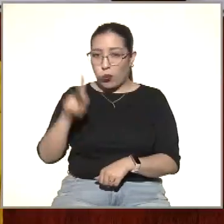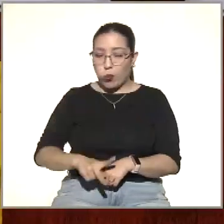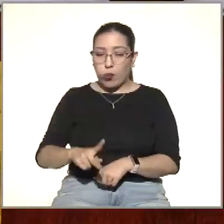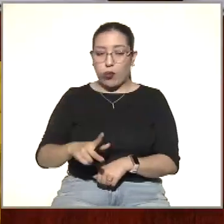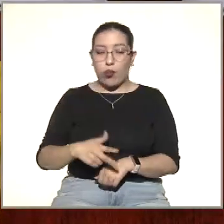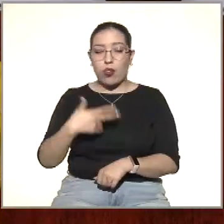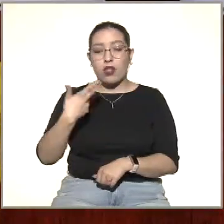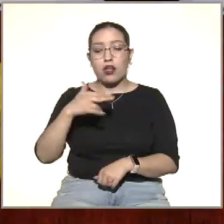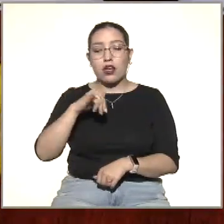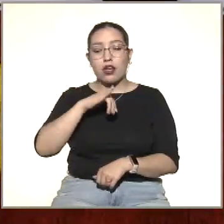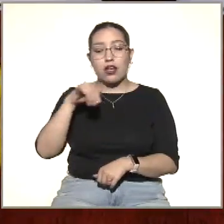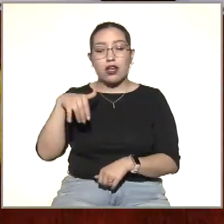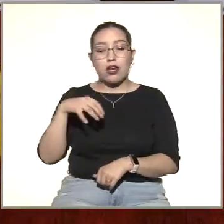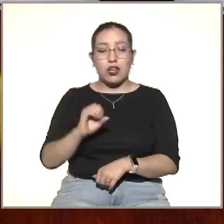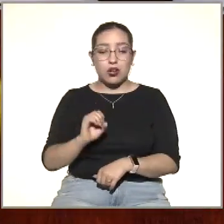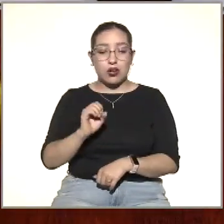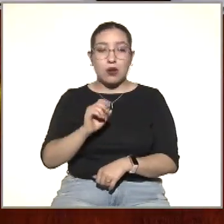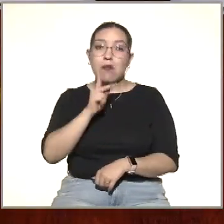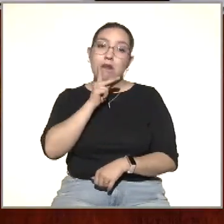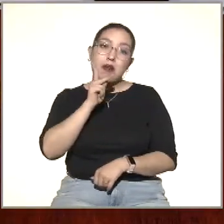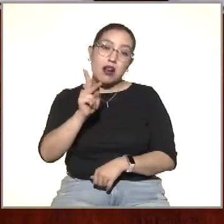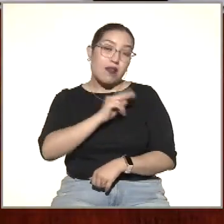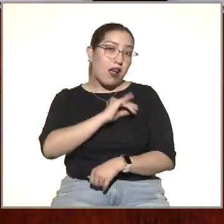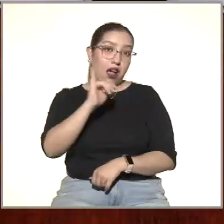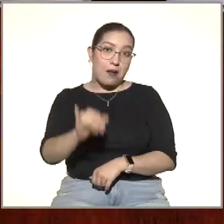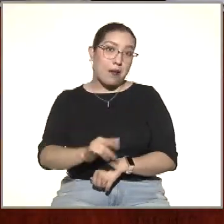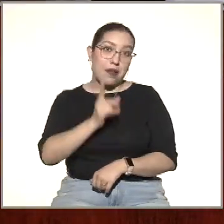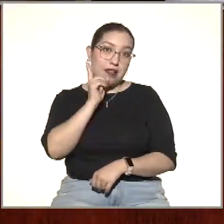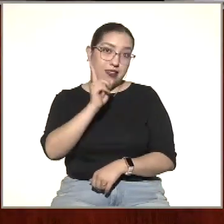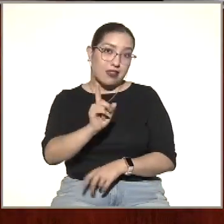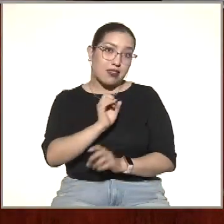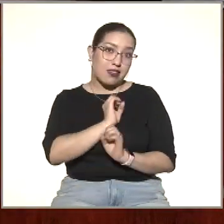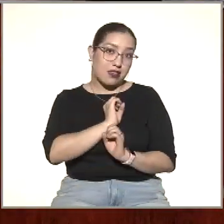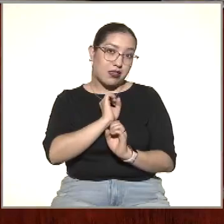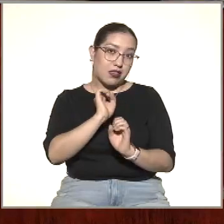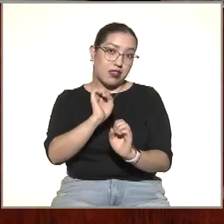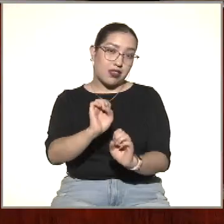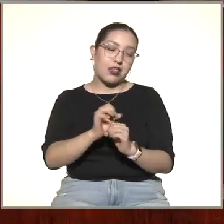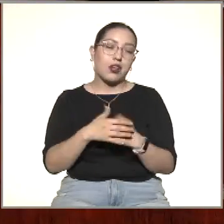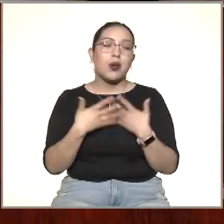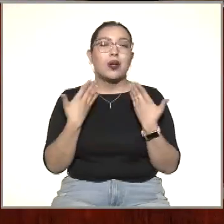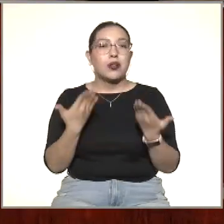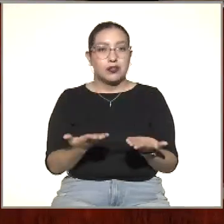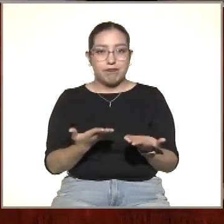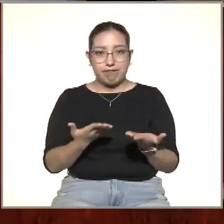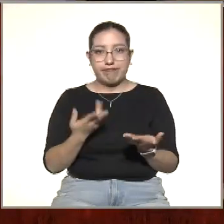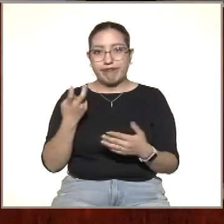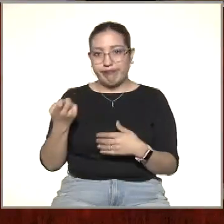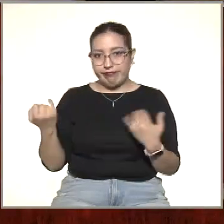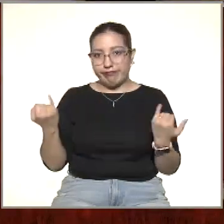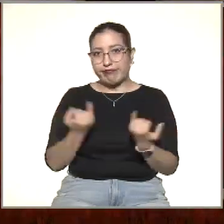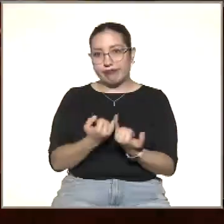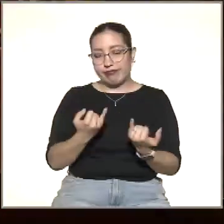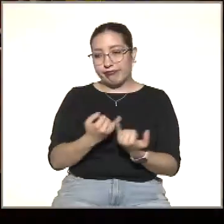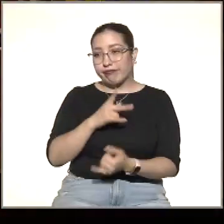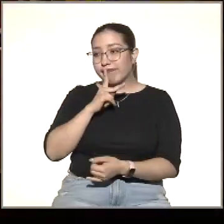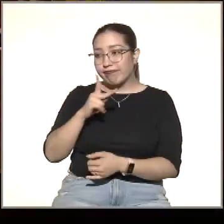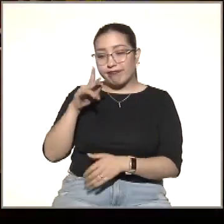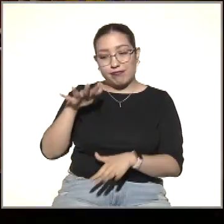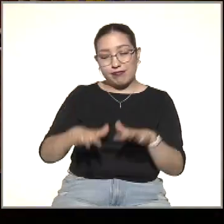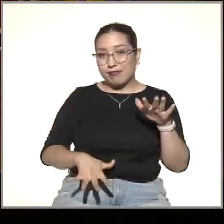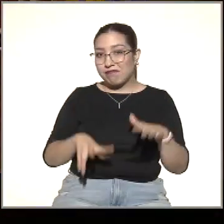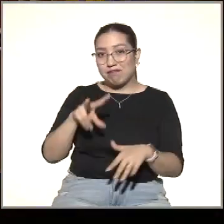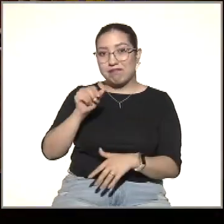pero realmente una palabra que nunca se le dijo. Entonces, también cómo afectan las palabras que no se dicen, cómo afecta